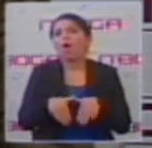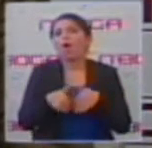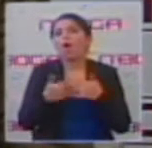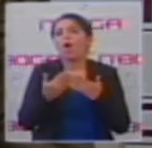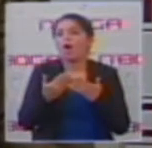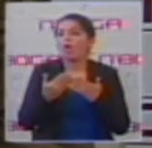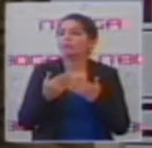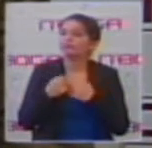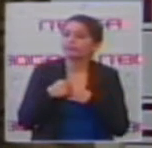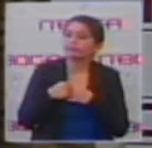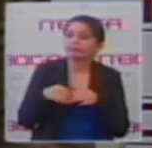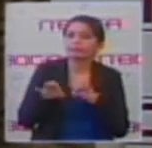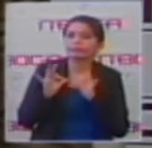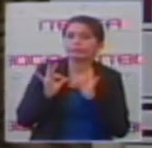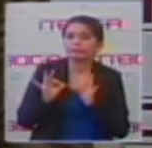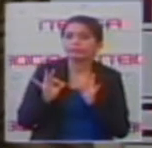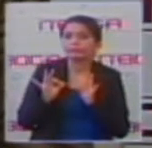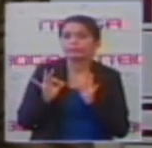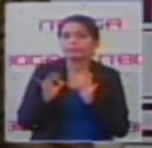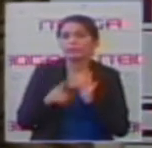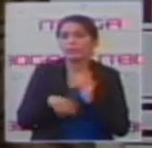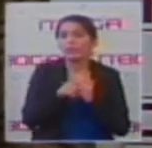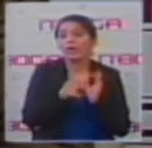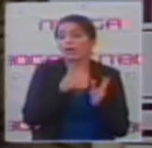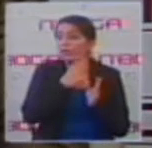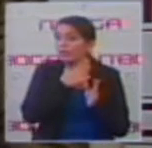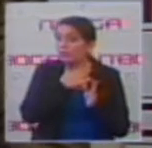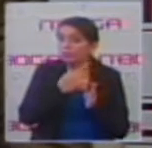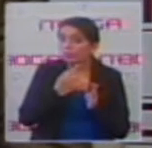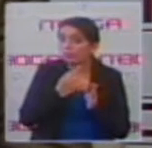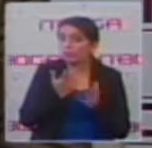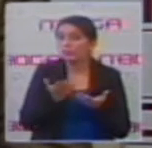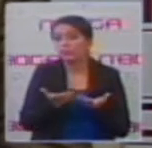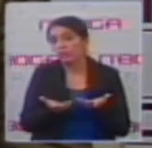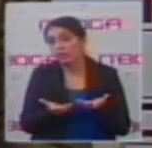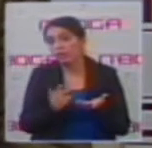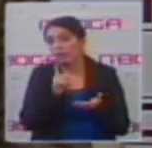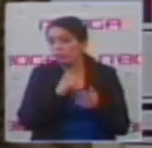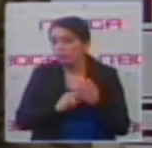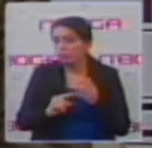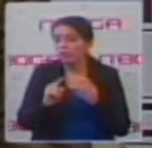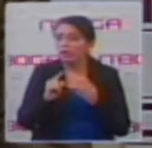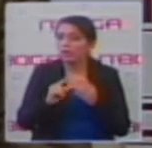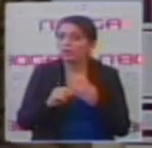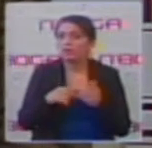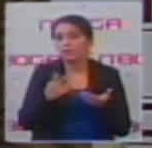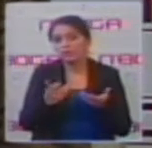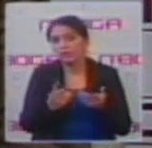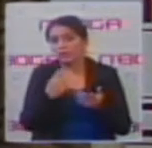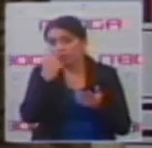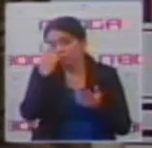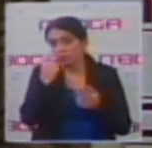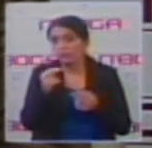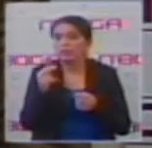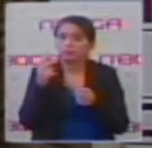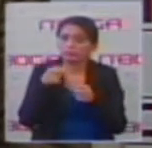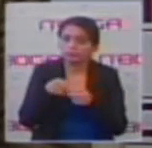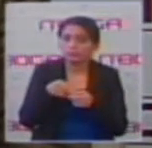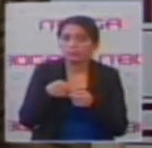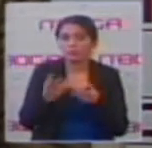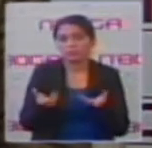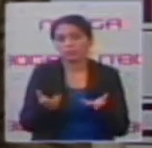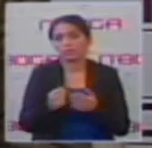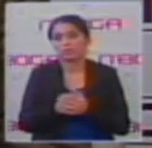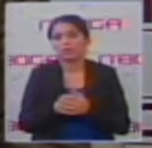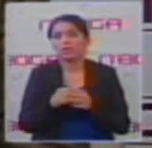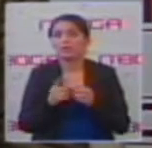de excelencia tienen vía la satisfacción de sus clientes, la satisfacción de sus huéspedes, en el caso de hoteles, y las votaciones que van llegando